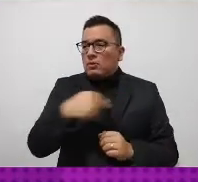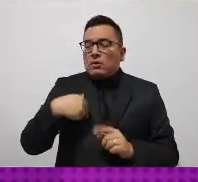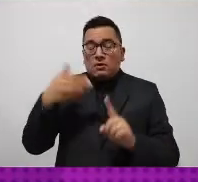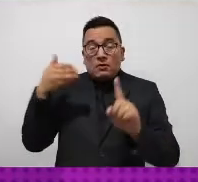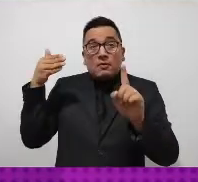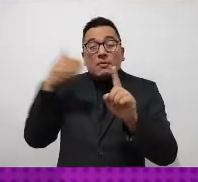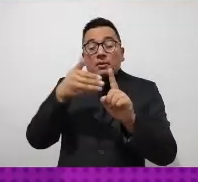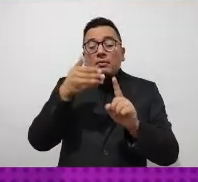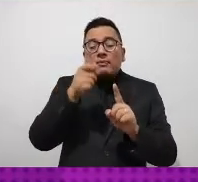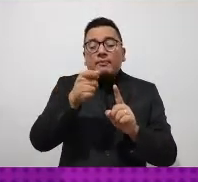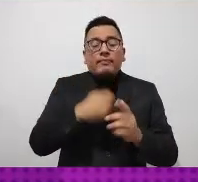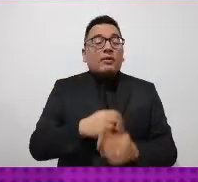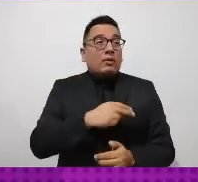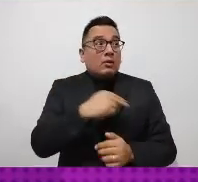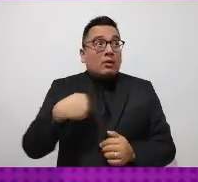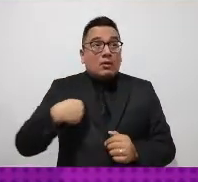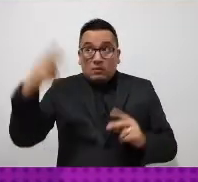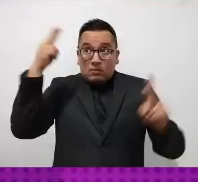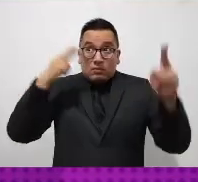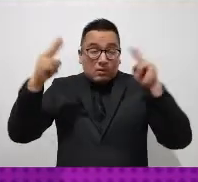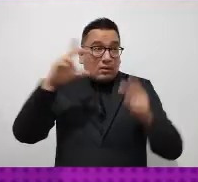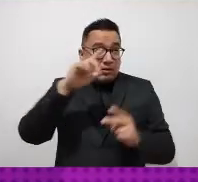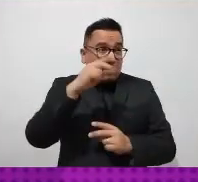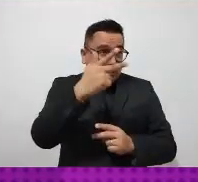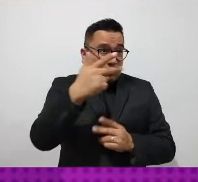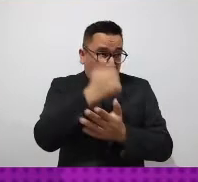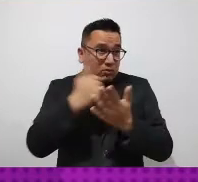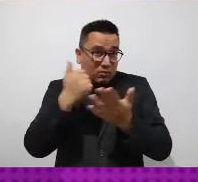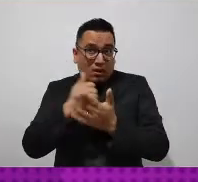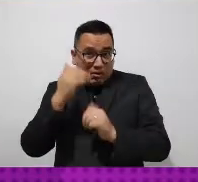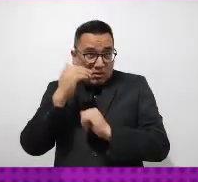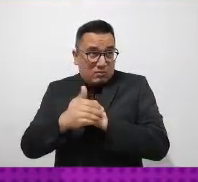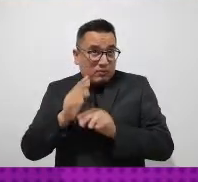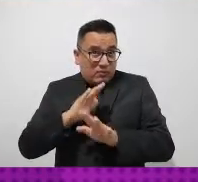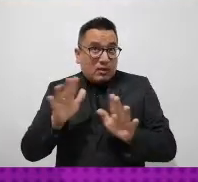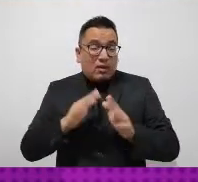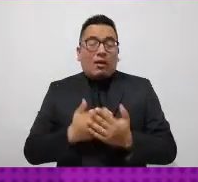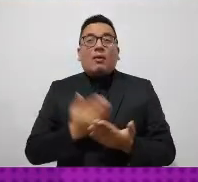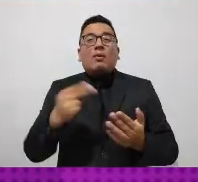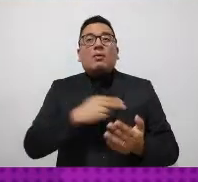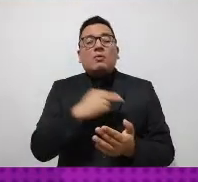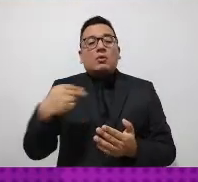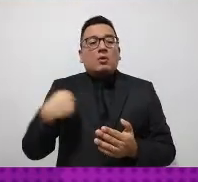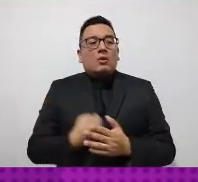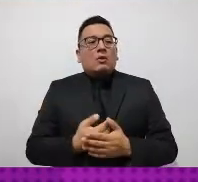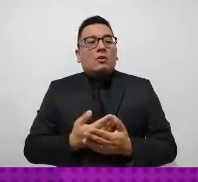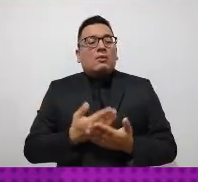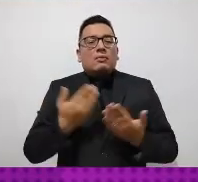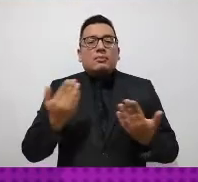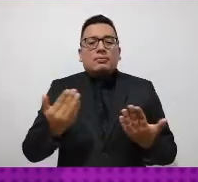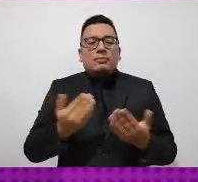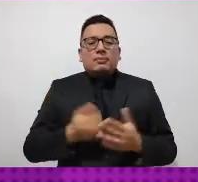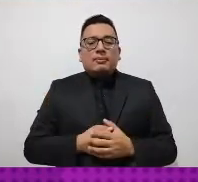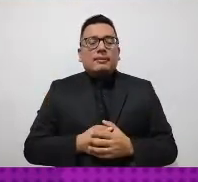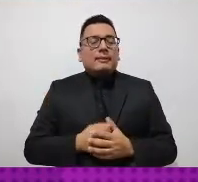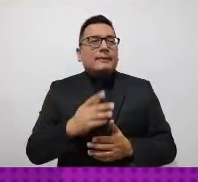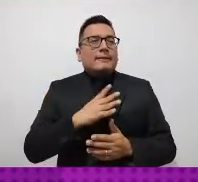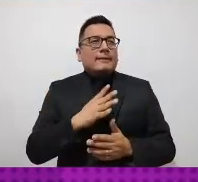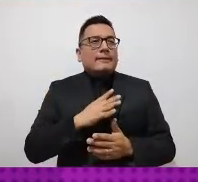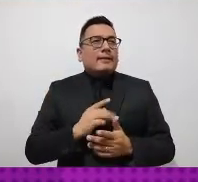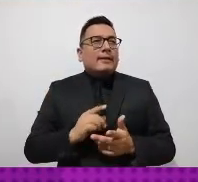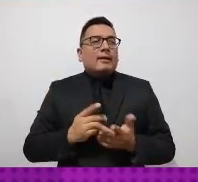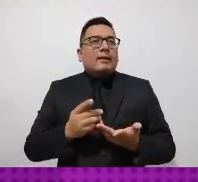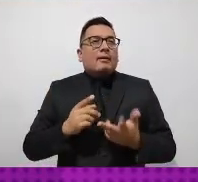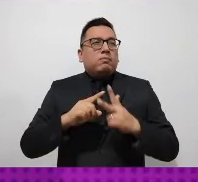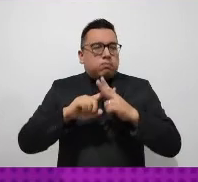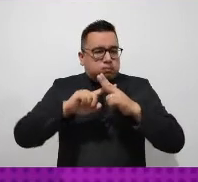es que una vez que visitemos los 38 ayuntamientos, empecemos con una actividad de arranque de